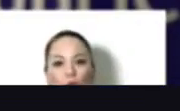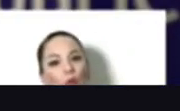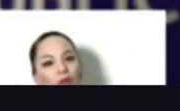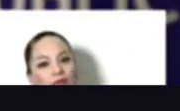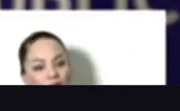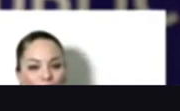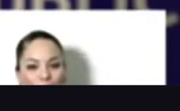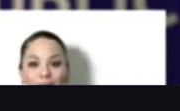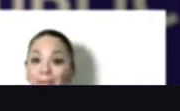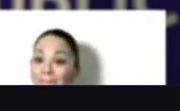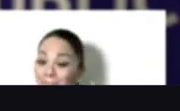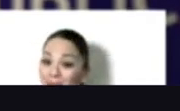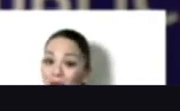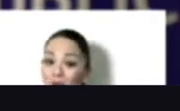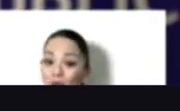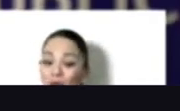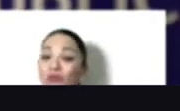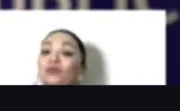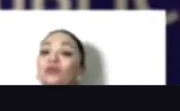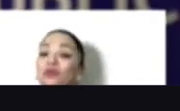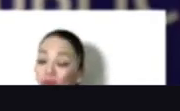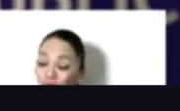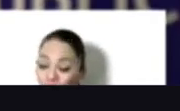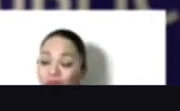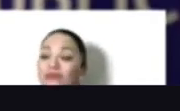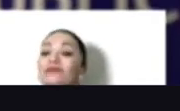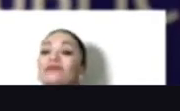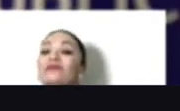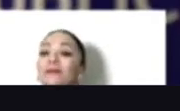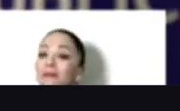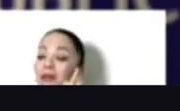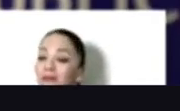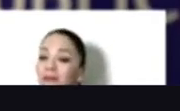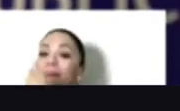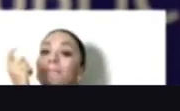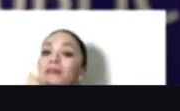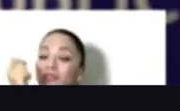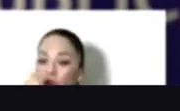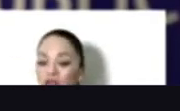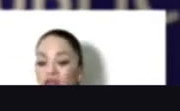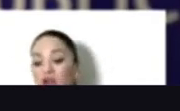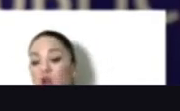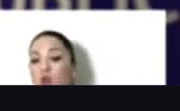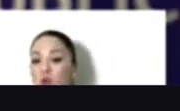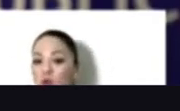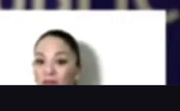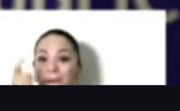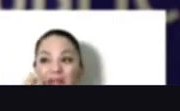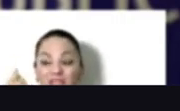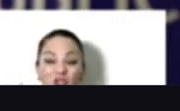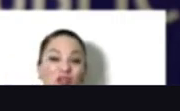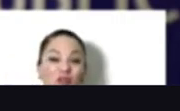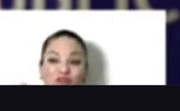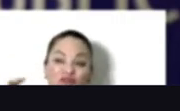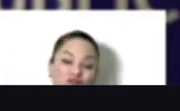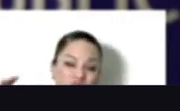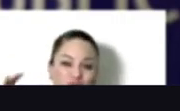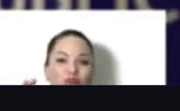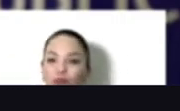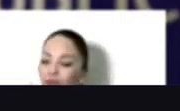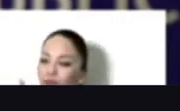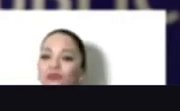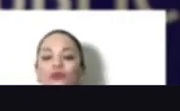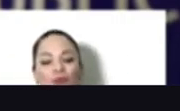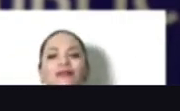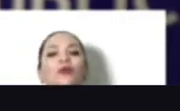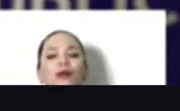lucha contra las pensiones de lujo está vivita y coleando, va para adelante. En todos los frentes en